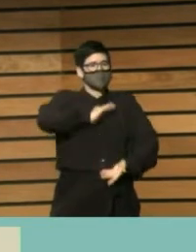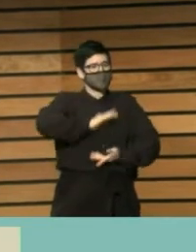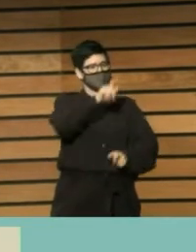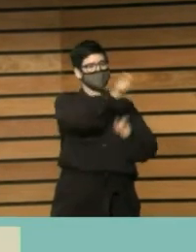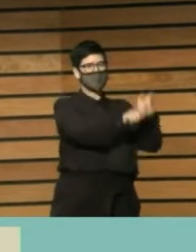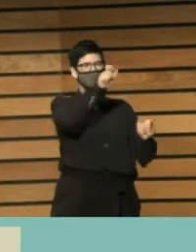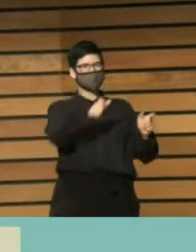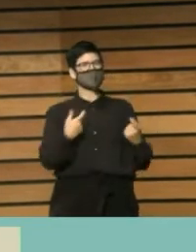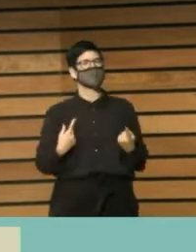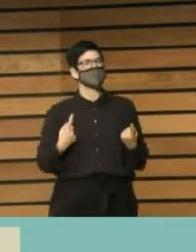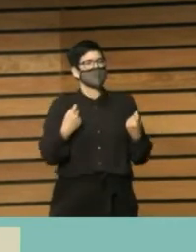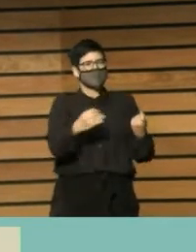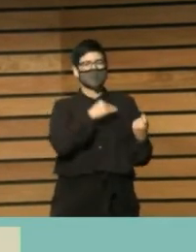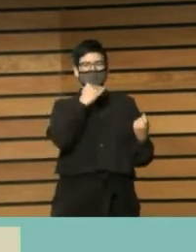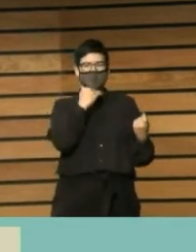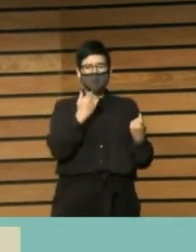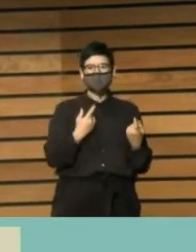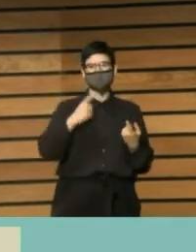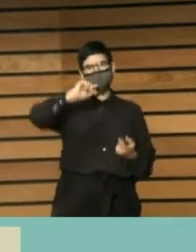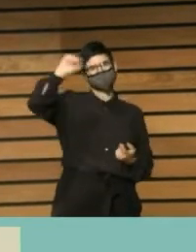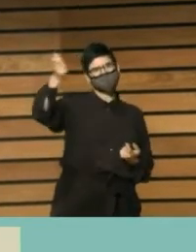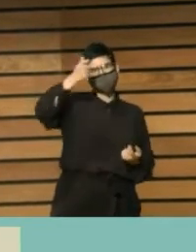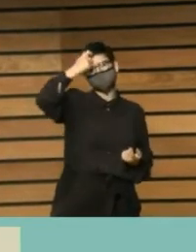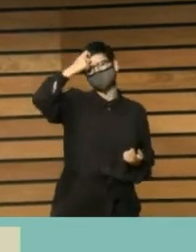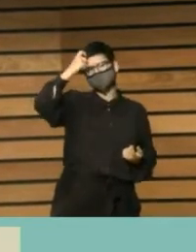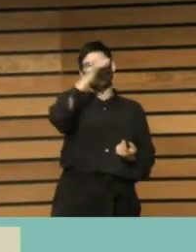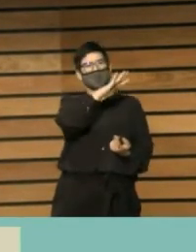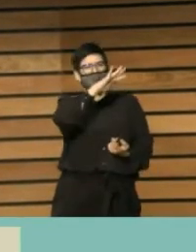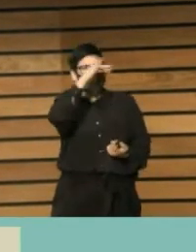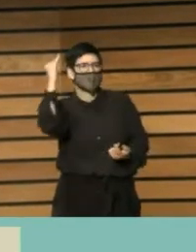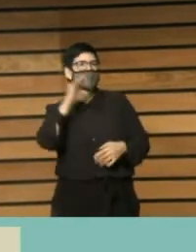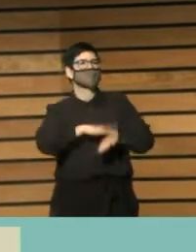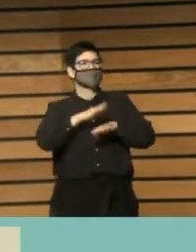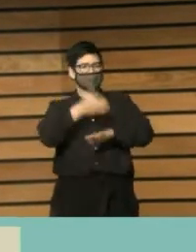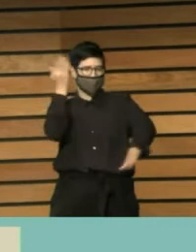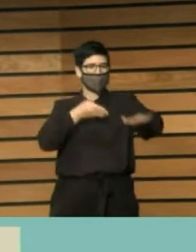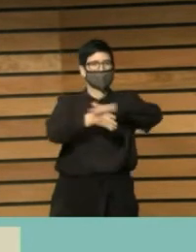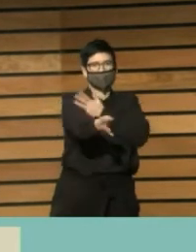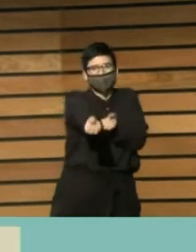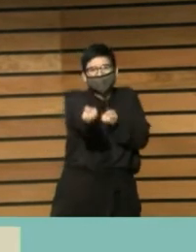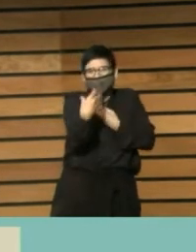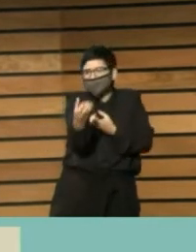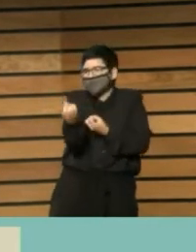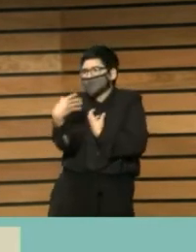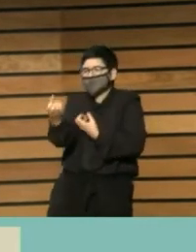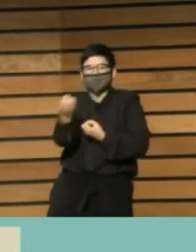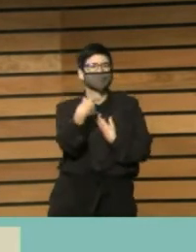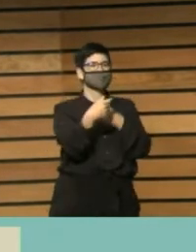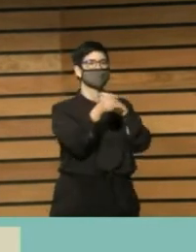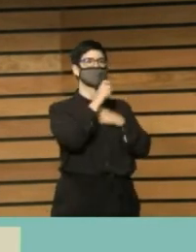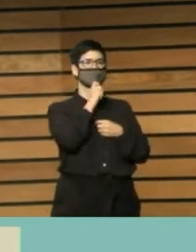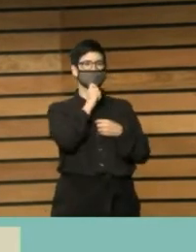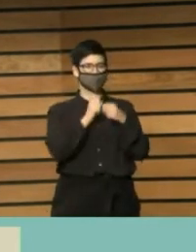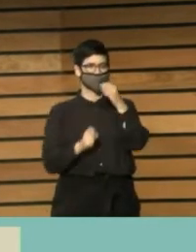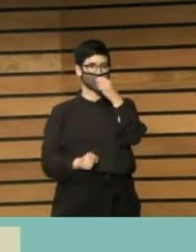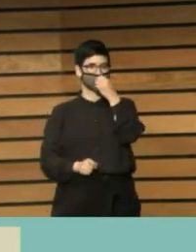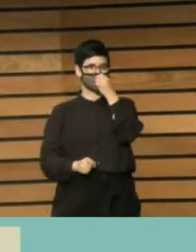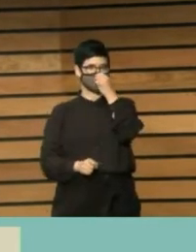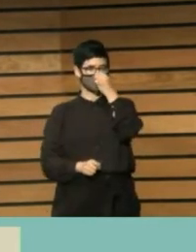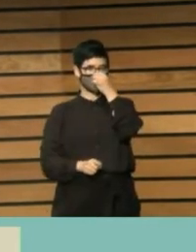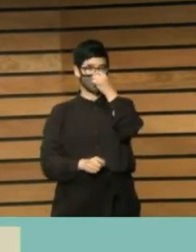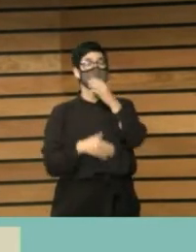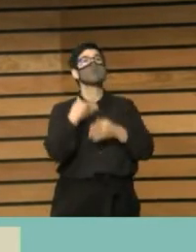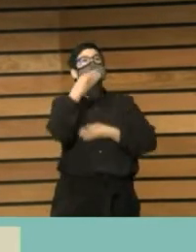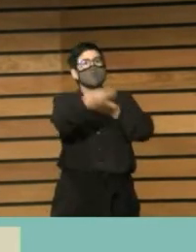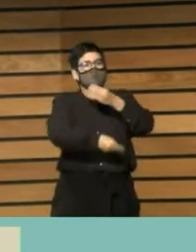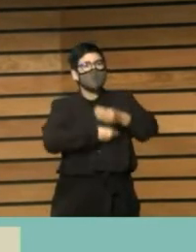competencias necesarias para acceder a la información. Sí, lo hacen y por ese motivo,